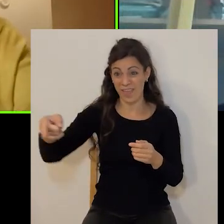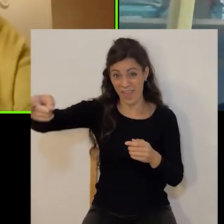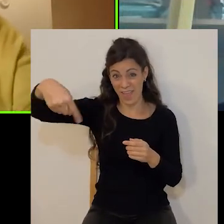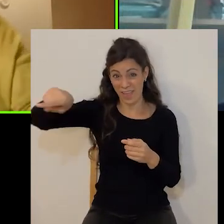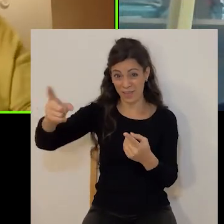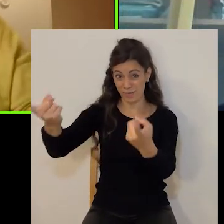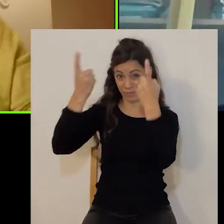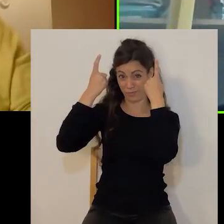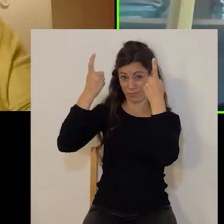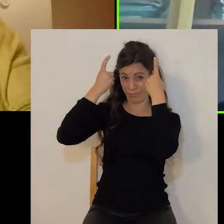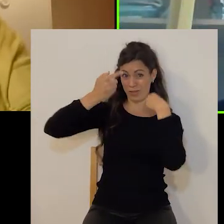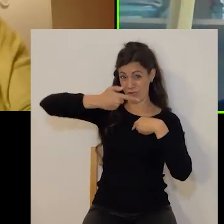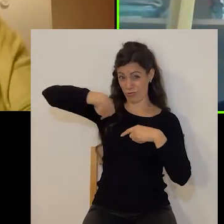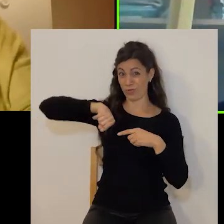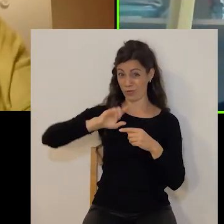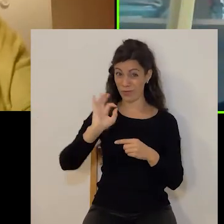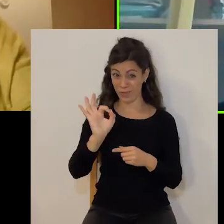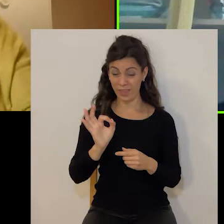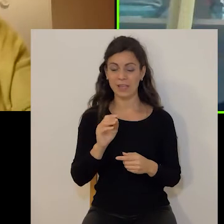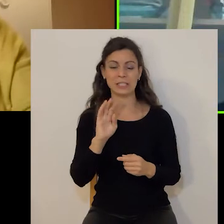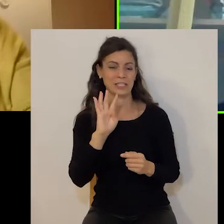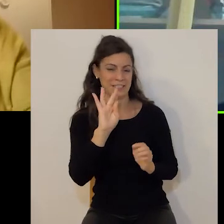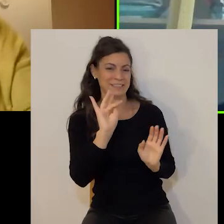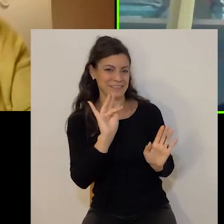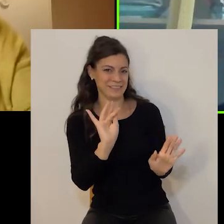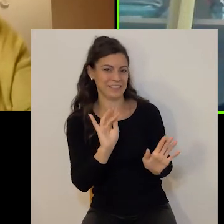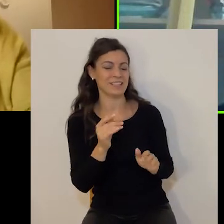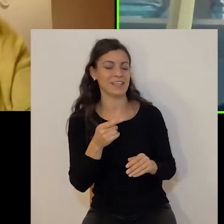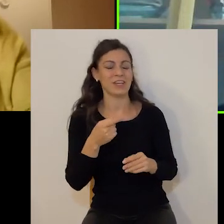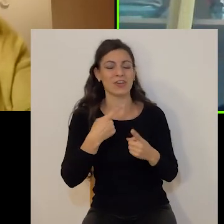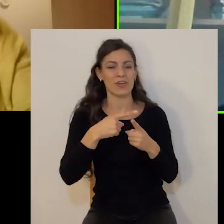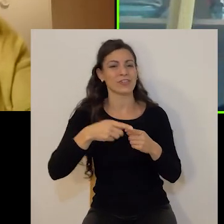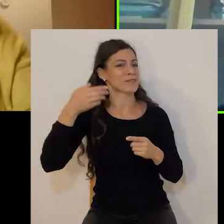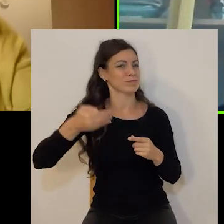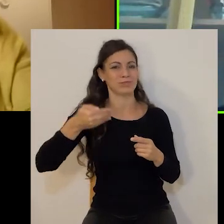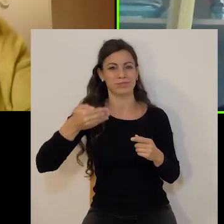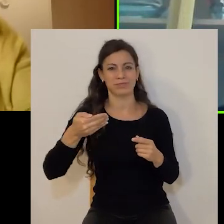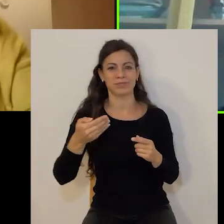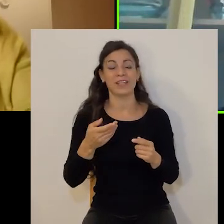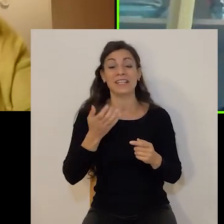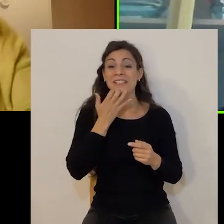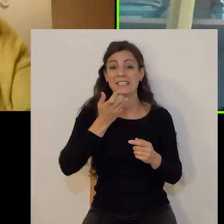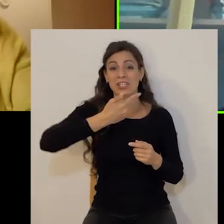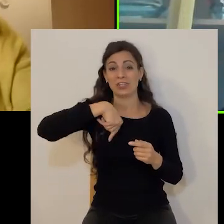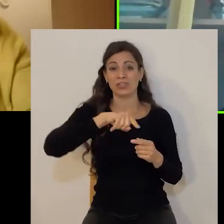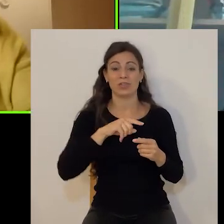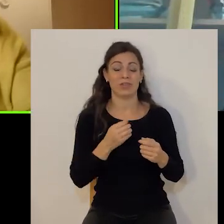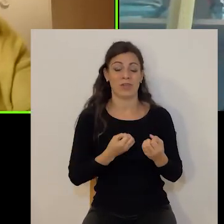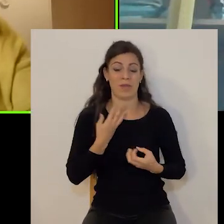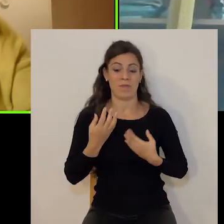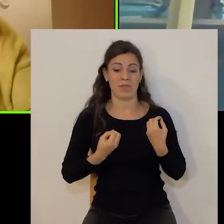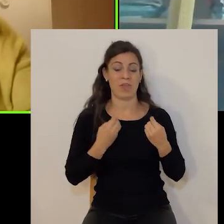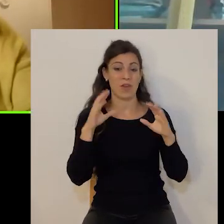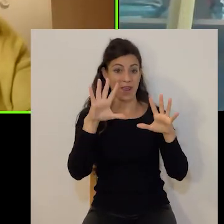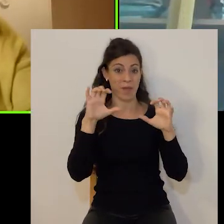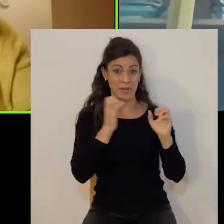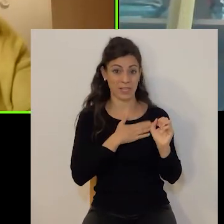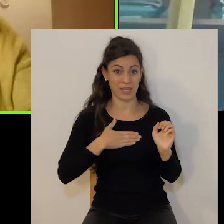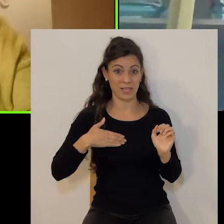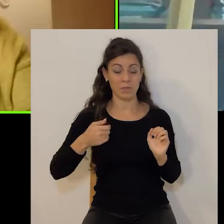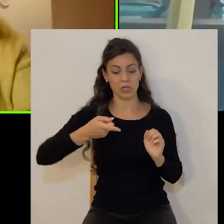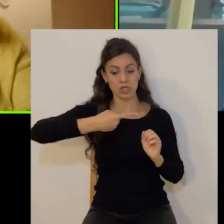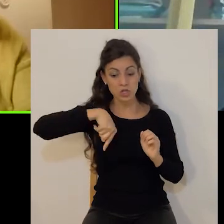nosotros, ¿no? Claro, también hay otra cosa importantísima. Si queremos realmente trabajar las emociones con ellos, tenemos que trabajarla con